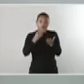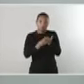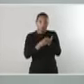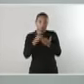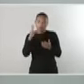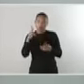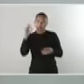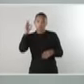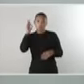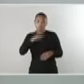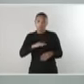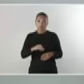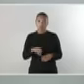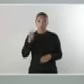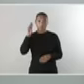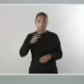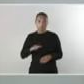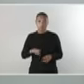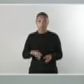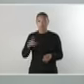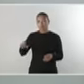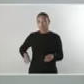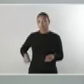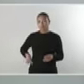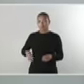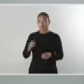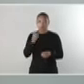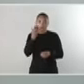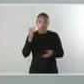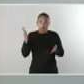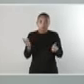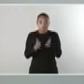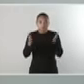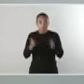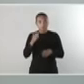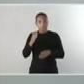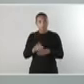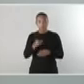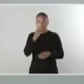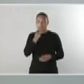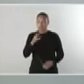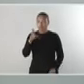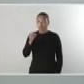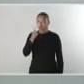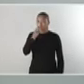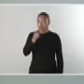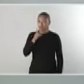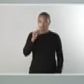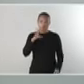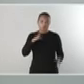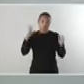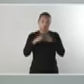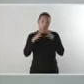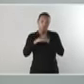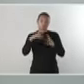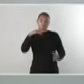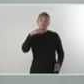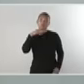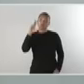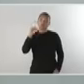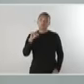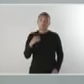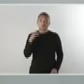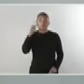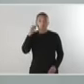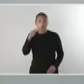de lo mismo y sigo insistiendo Yo no he visto y le dije que no es guerra sucia Yo no he visto que